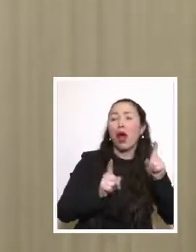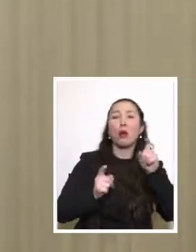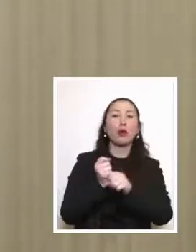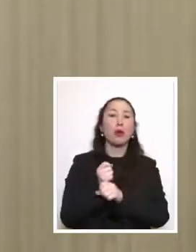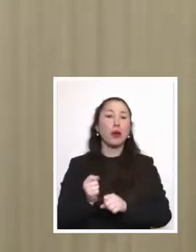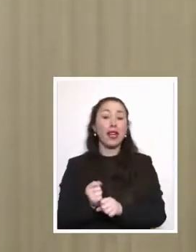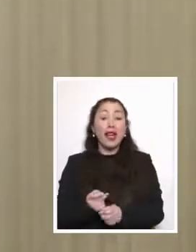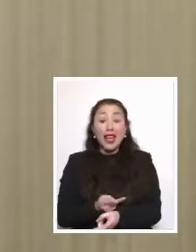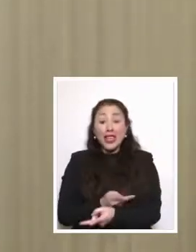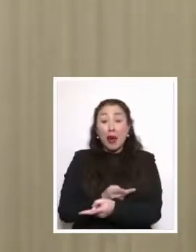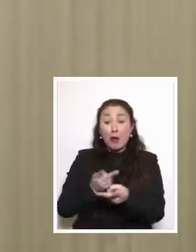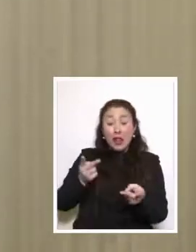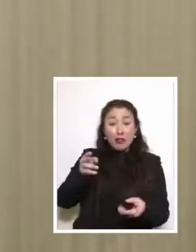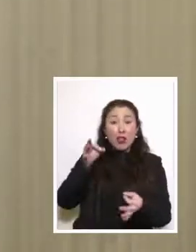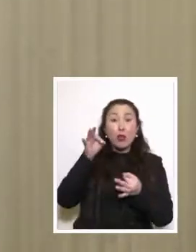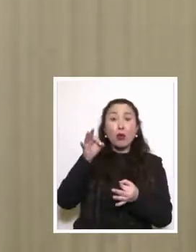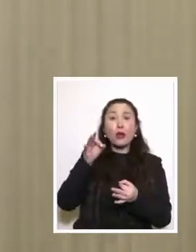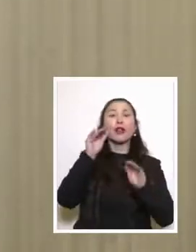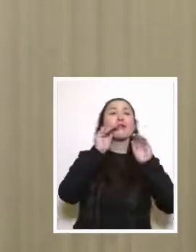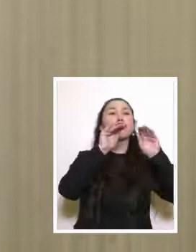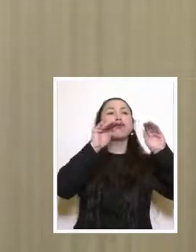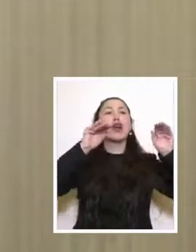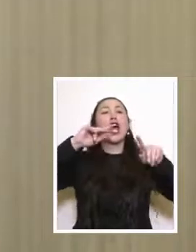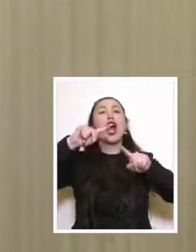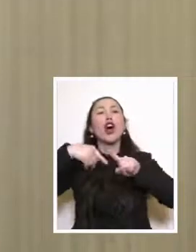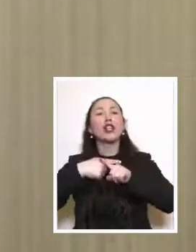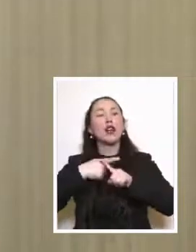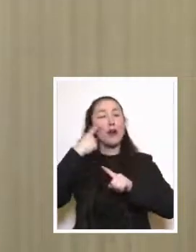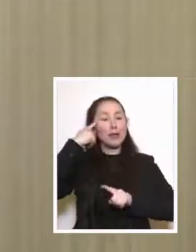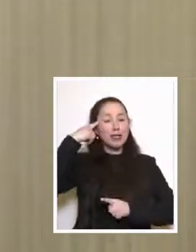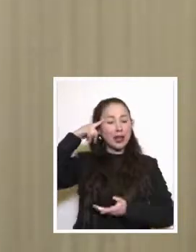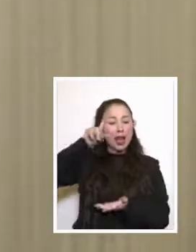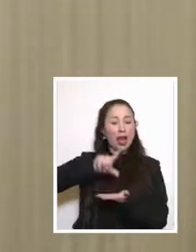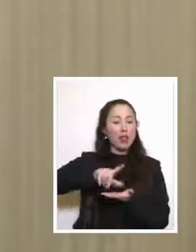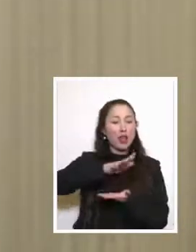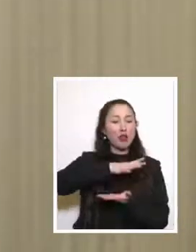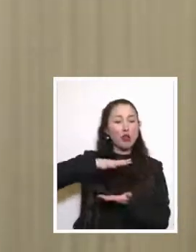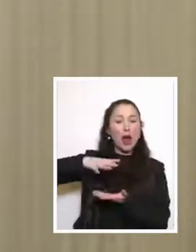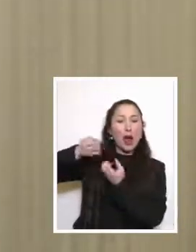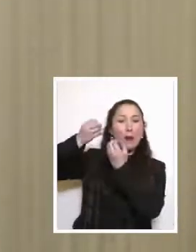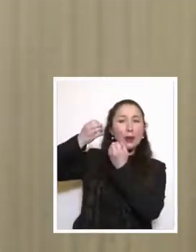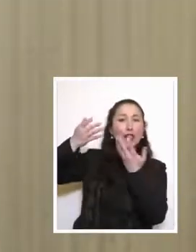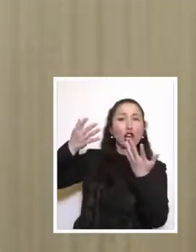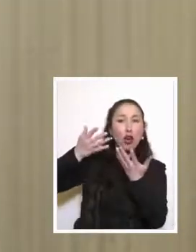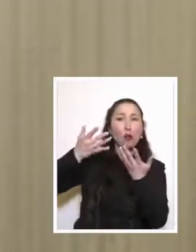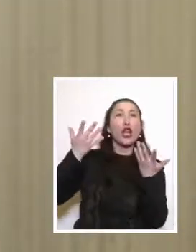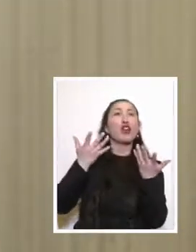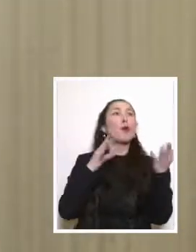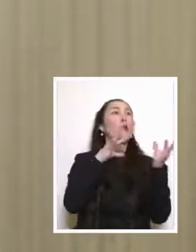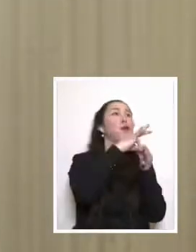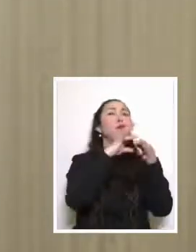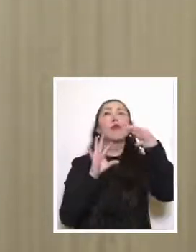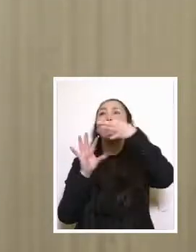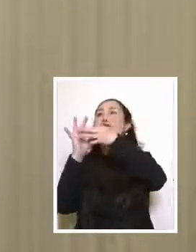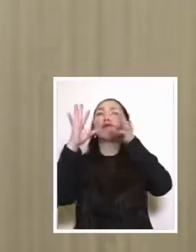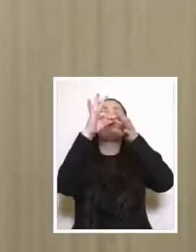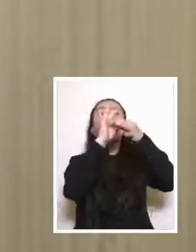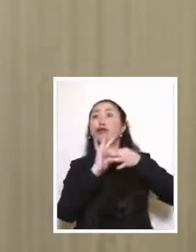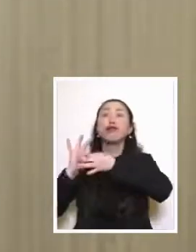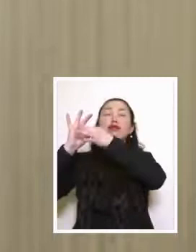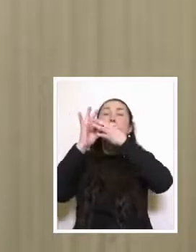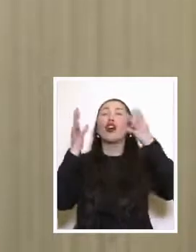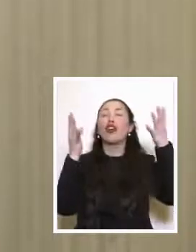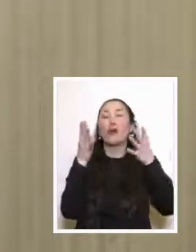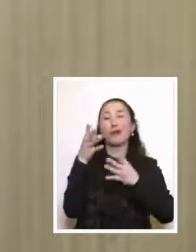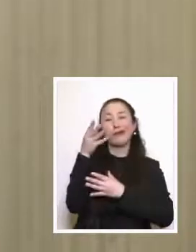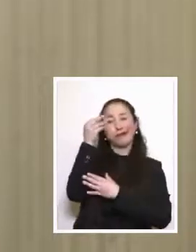llamado a replantearnos el espacio de aprendizaje, los ecosistemas de aprendizaje, muy importante, ¿no?, esa